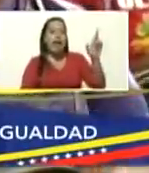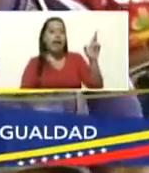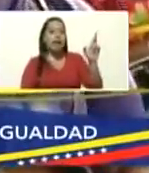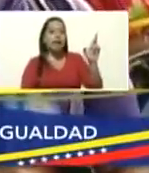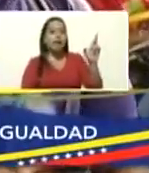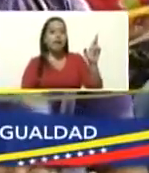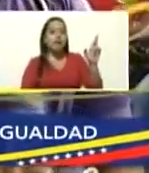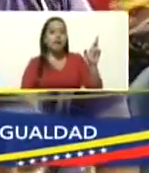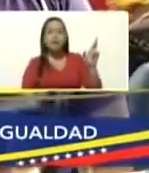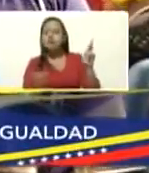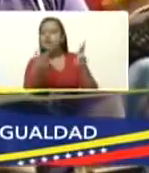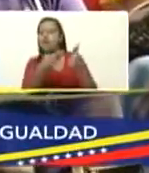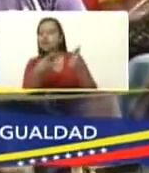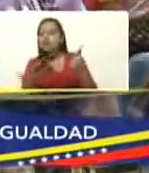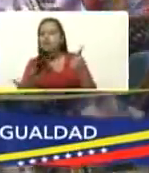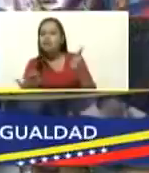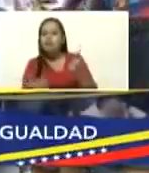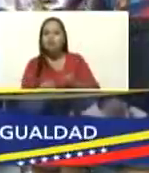de